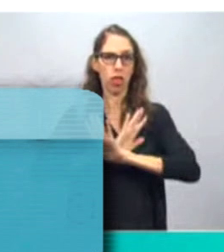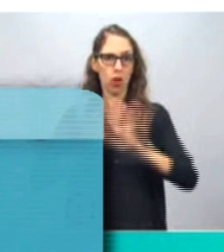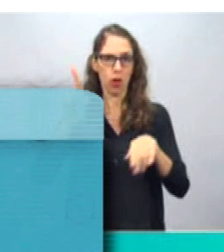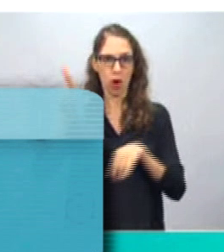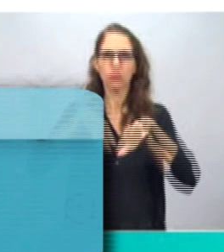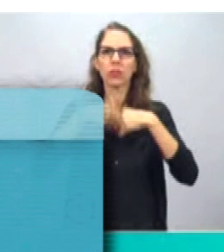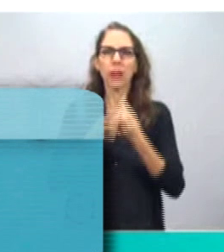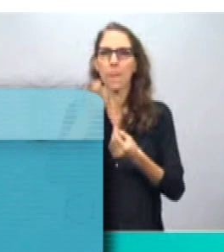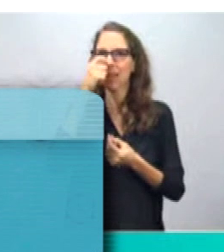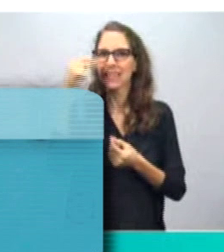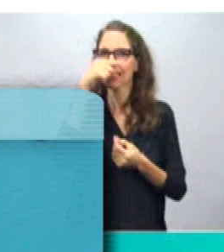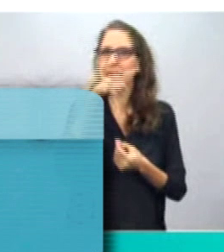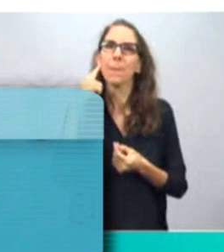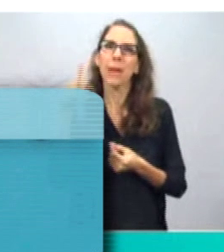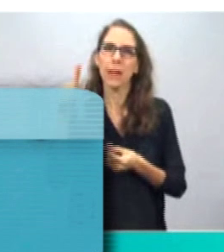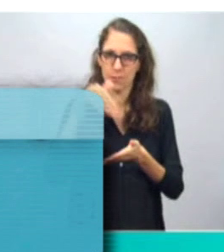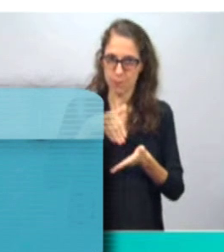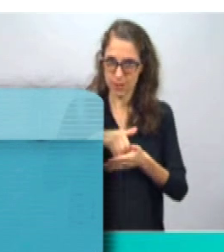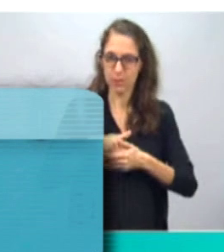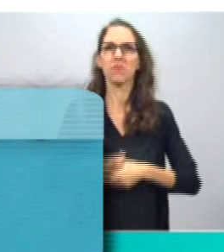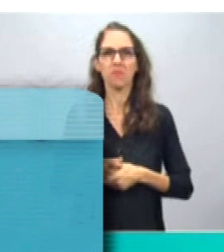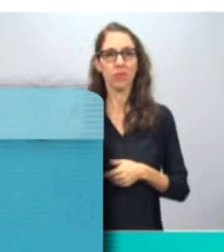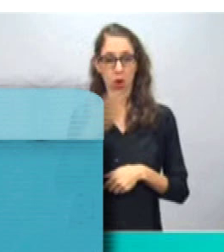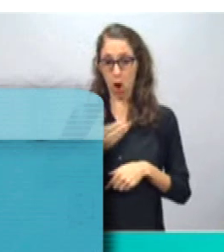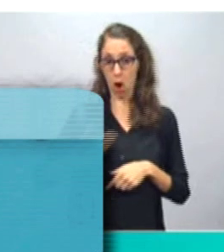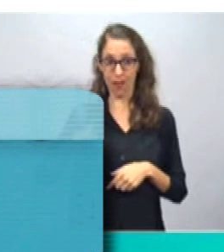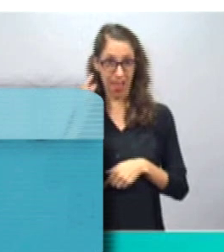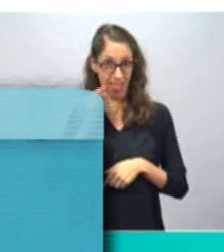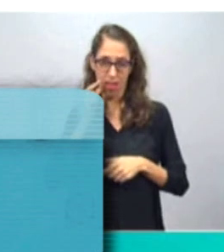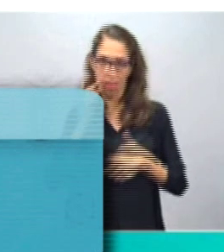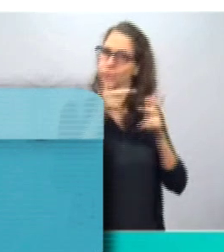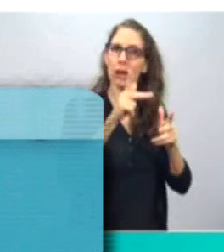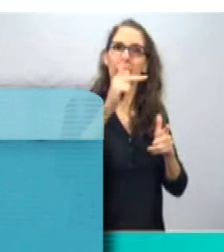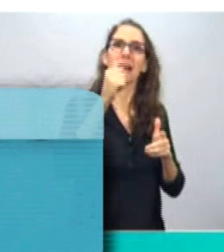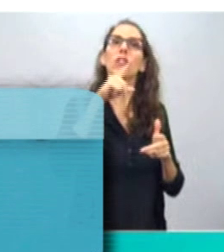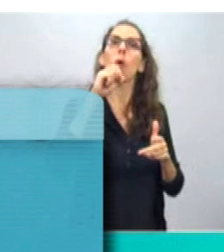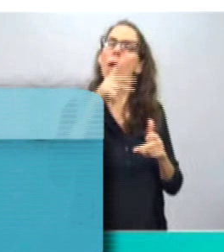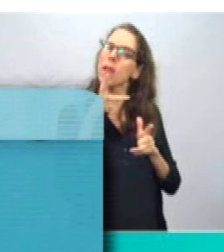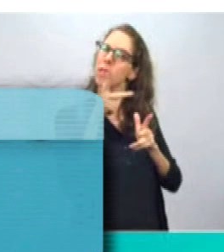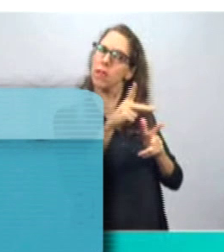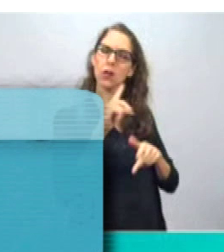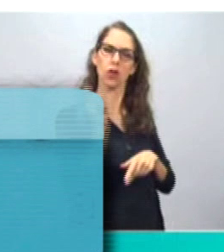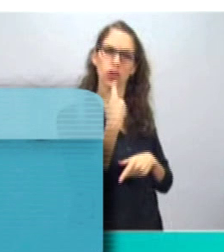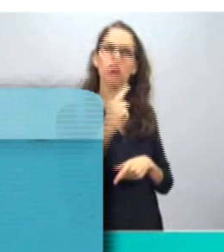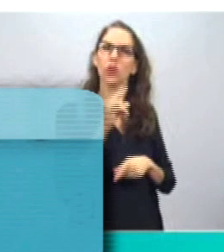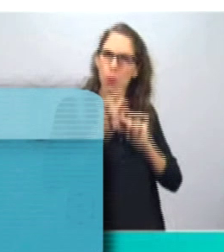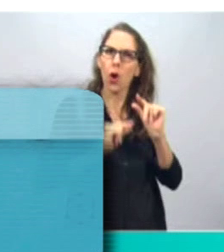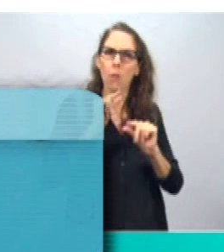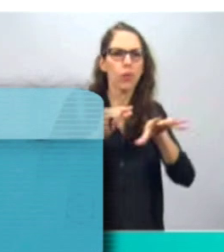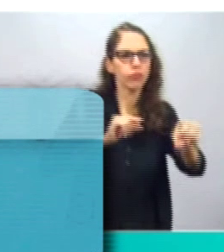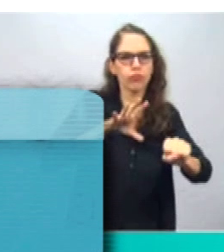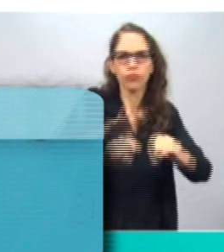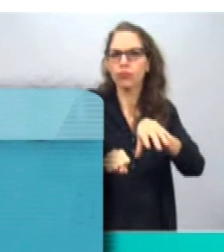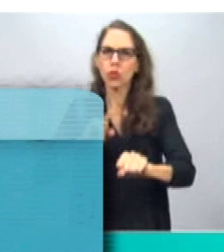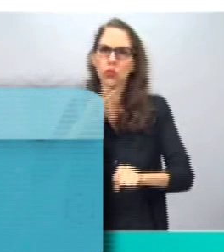por 27.000 millones de pesos. El gobernador ha dado la instrucción al ministro Cautopodis que de a poco vayamos nosotros tomando esas obras